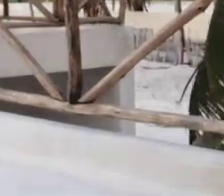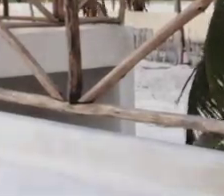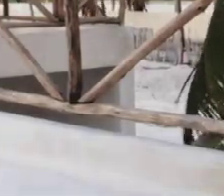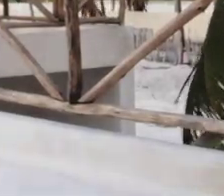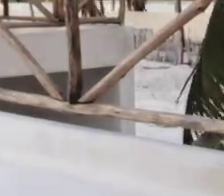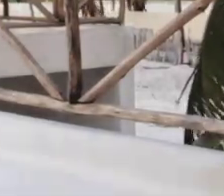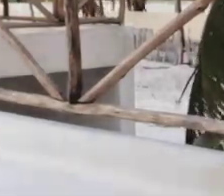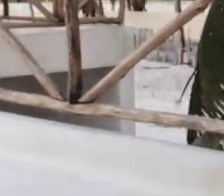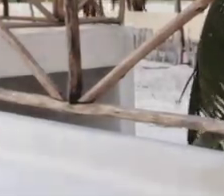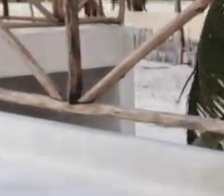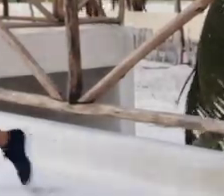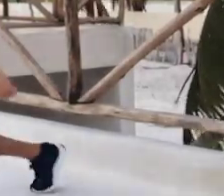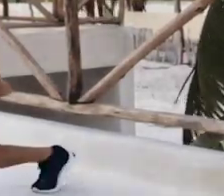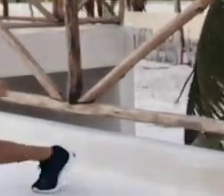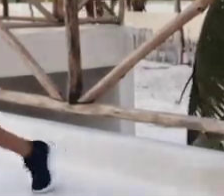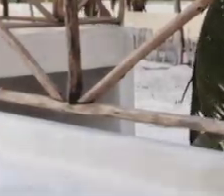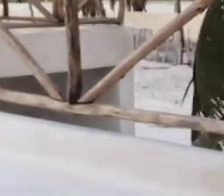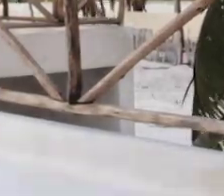Sienta el trabajo del glúteo.